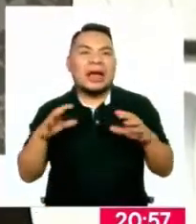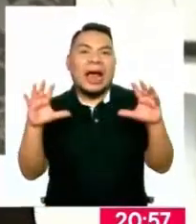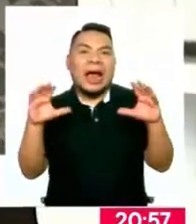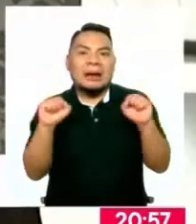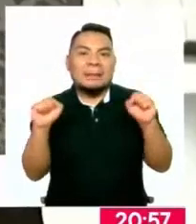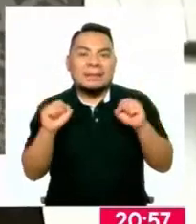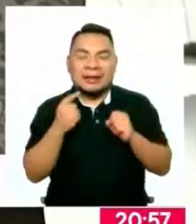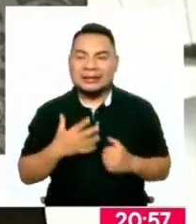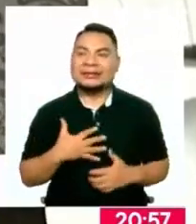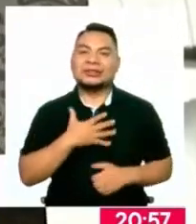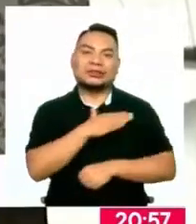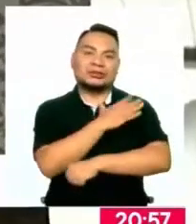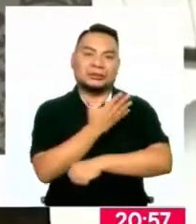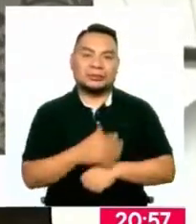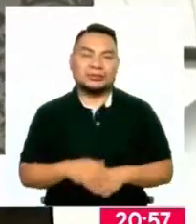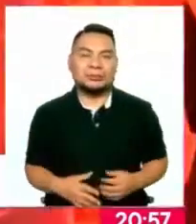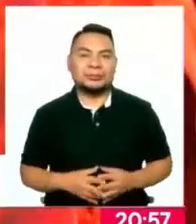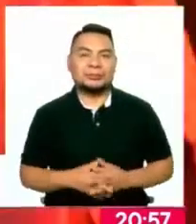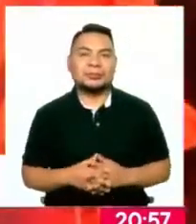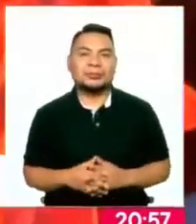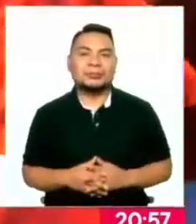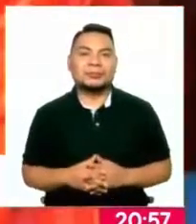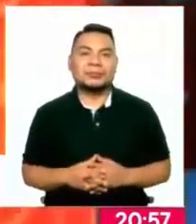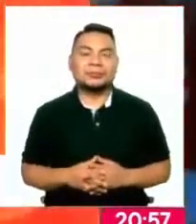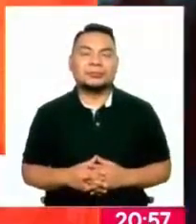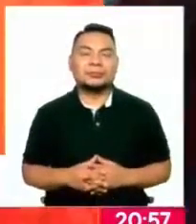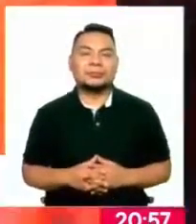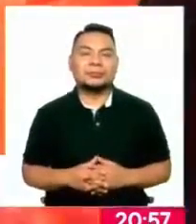de adrenalina.